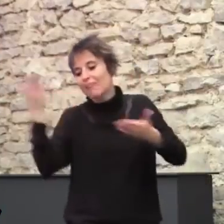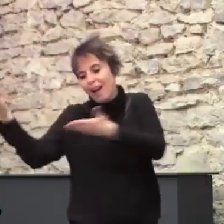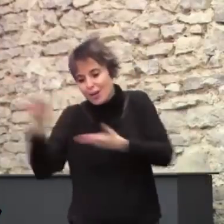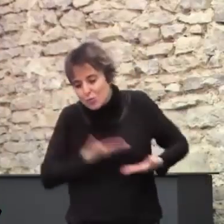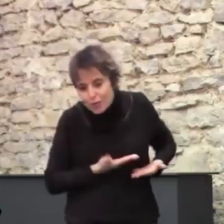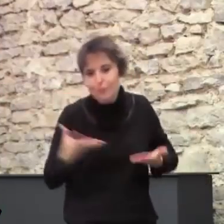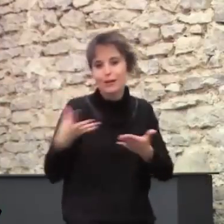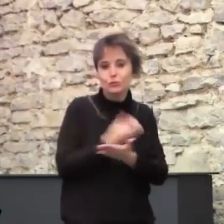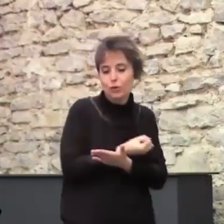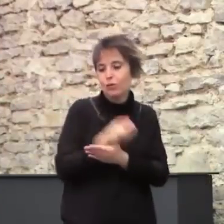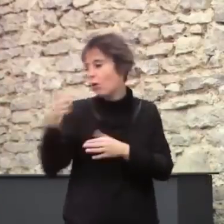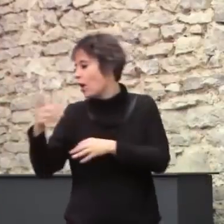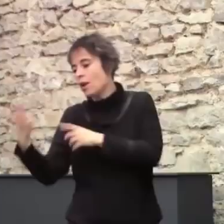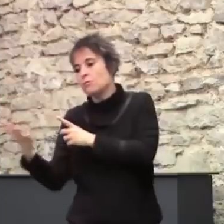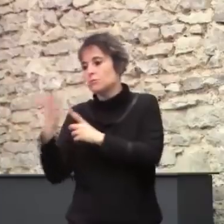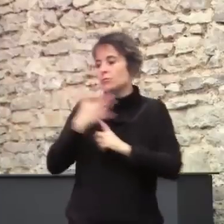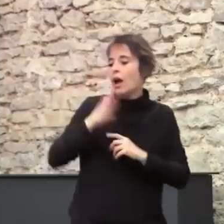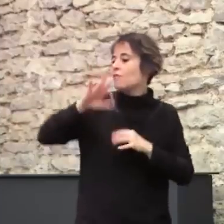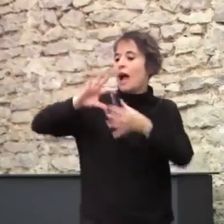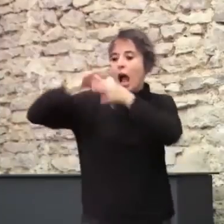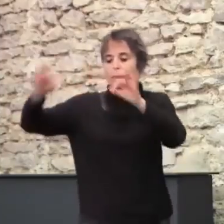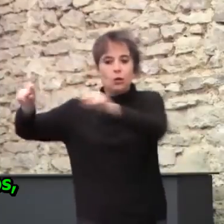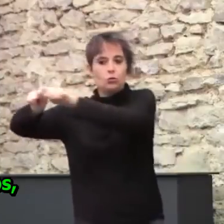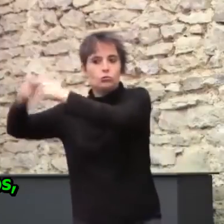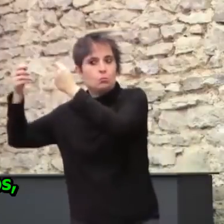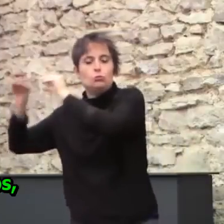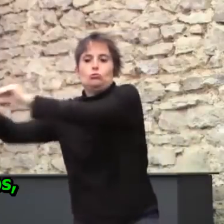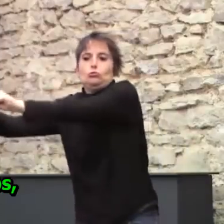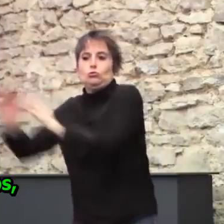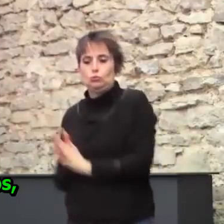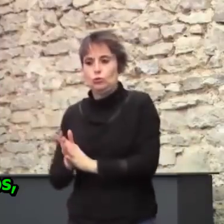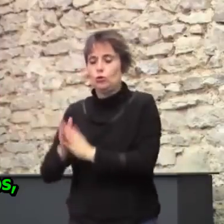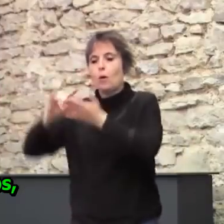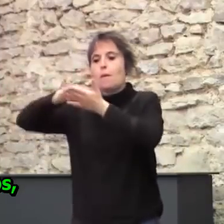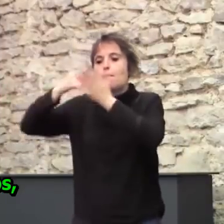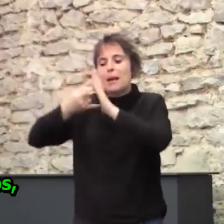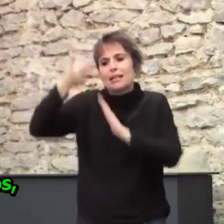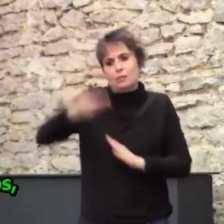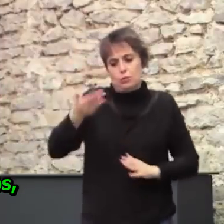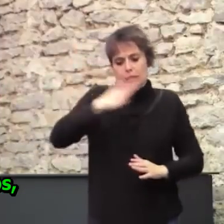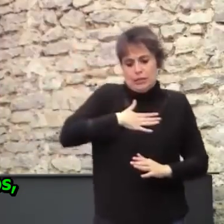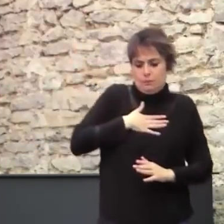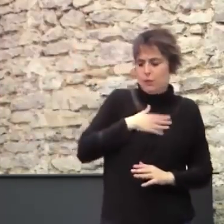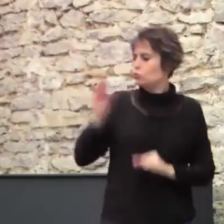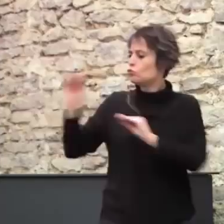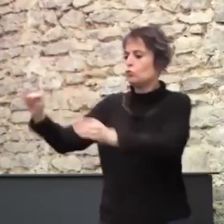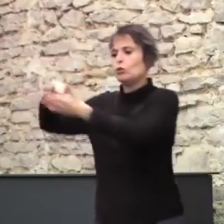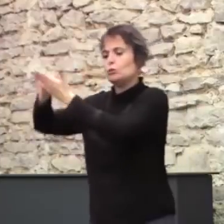todo, se volcaba completamente en mí, dejó de ver a sus amigos, los planes importantes eran los míos, no los